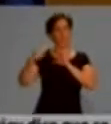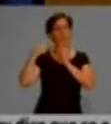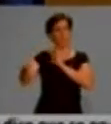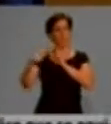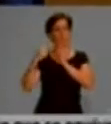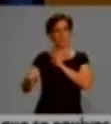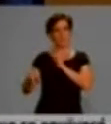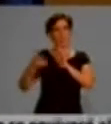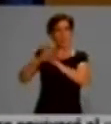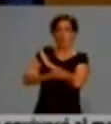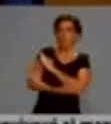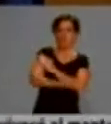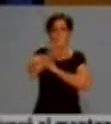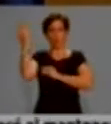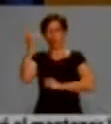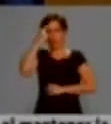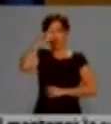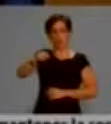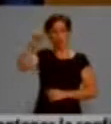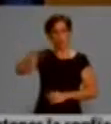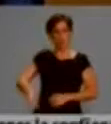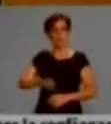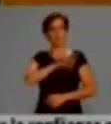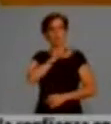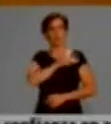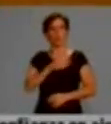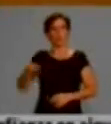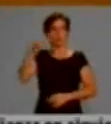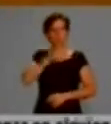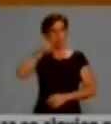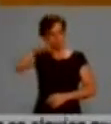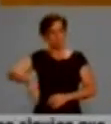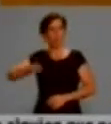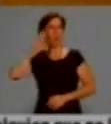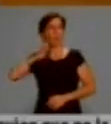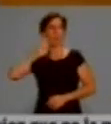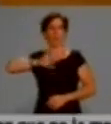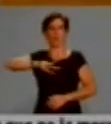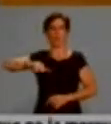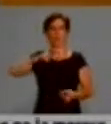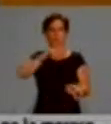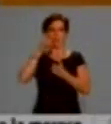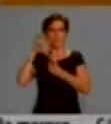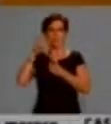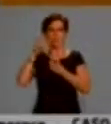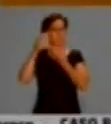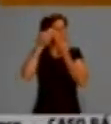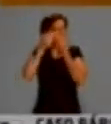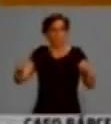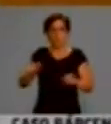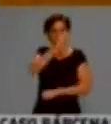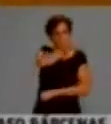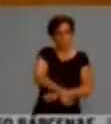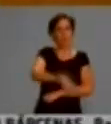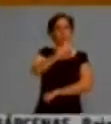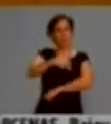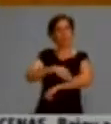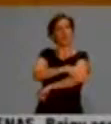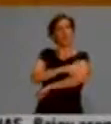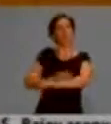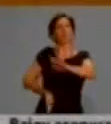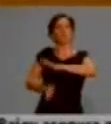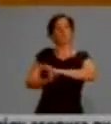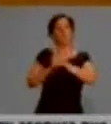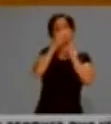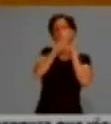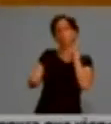españoles sabían que el señor Bárcenas era un delincuente fiscal y el presidente del Gobierno le seguía mandando afectuosos mensajes